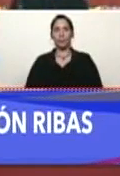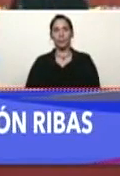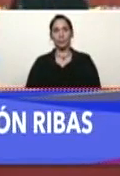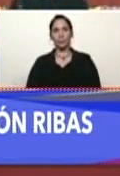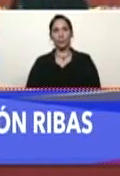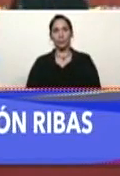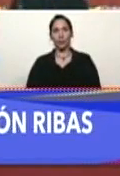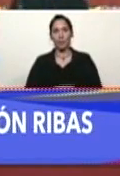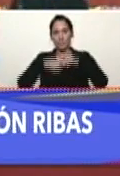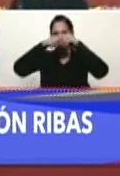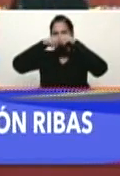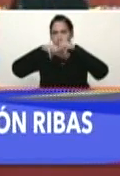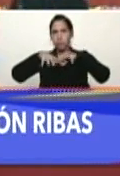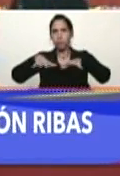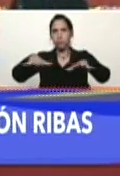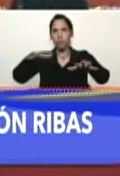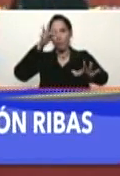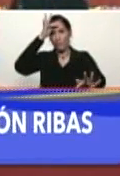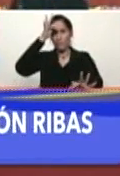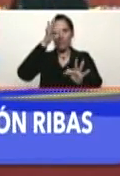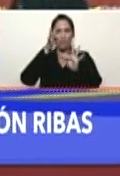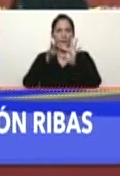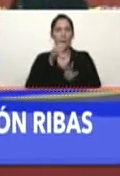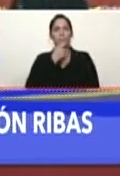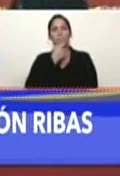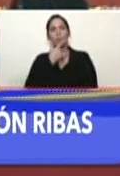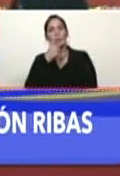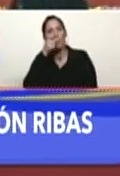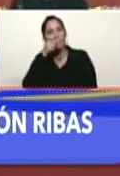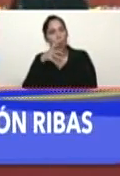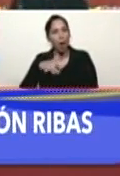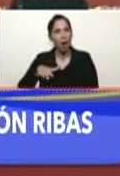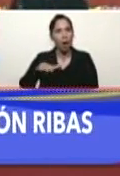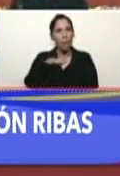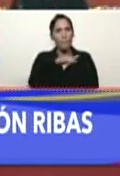contagió de fe hermosa al pueblo para estudiar,